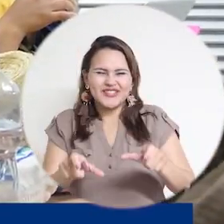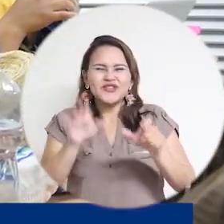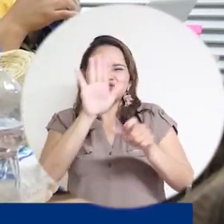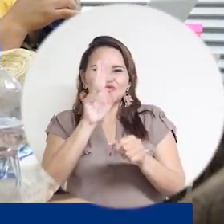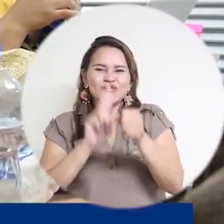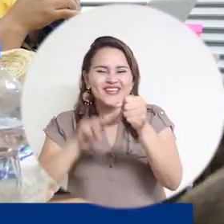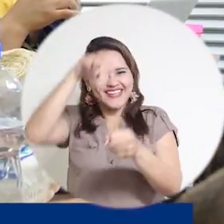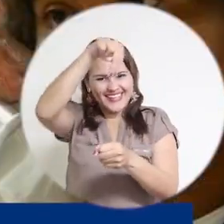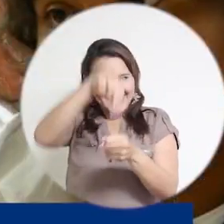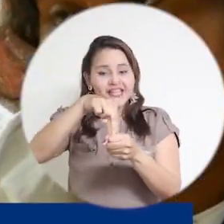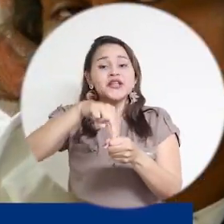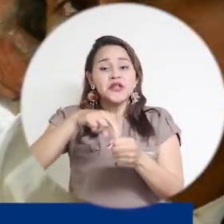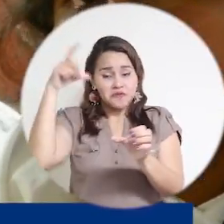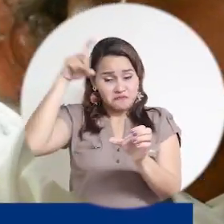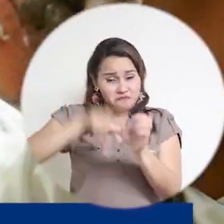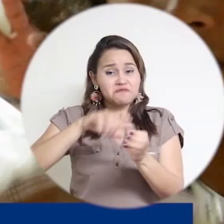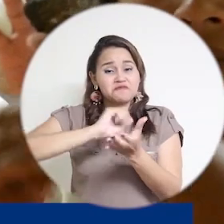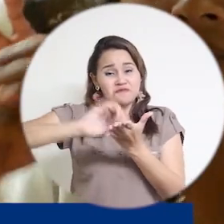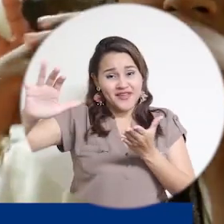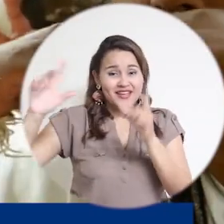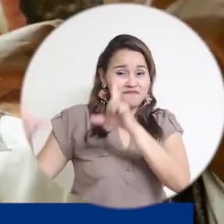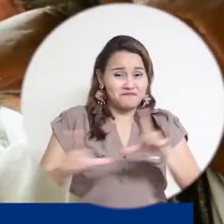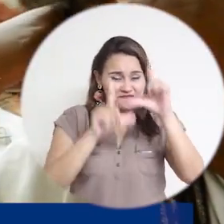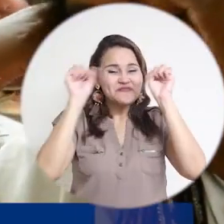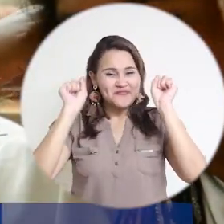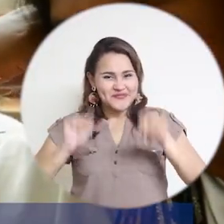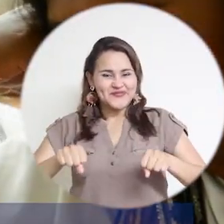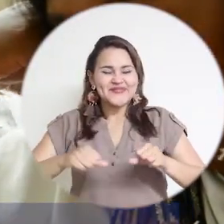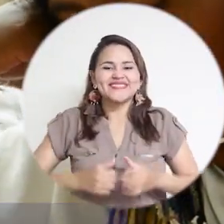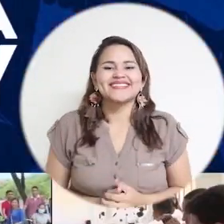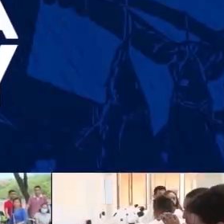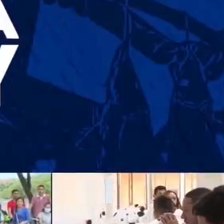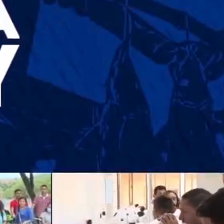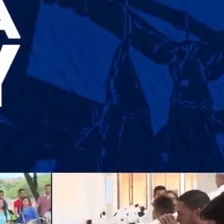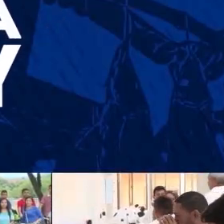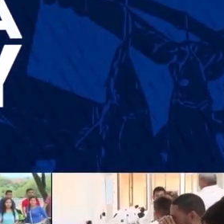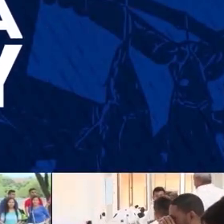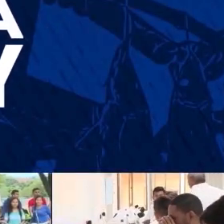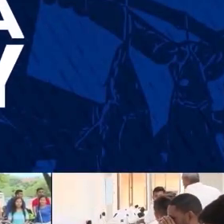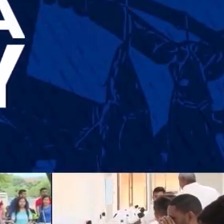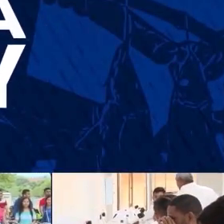Unimagdalena becará anualmente a 2 estudiantes indígenas en estudios posgraduales.